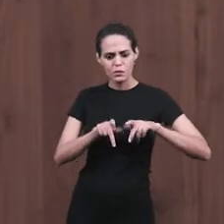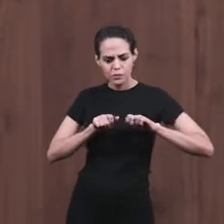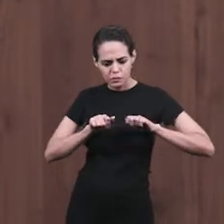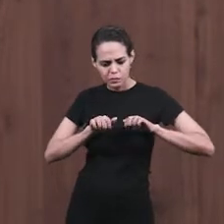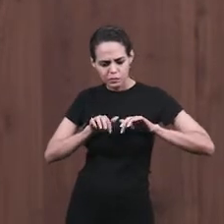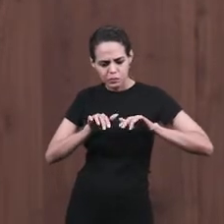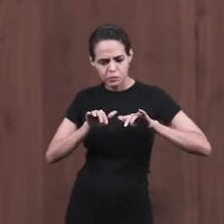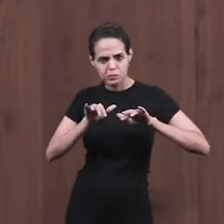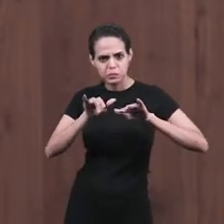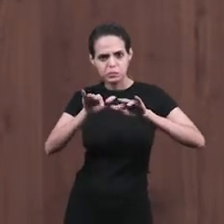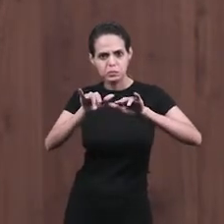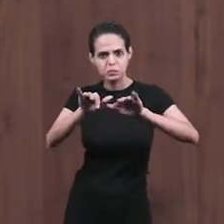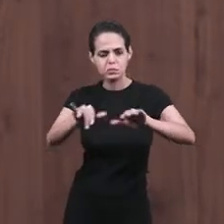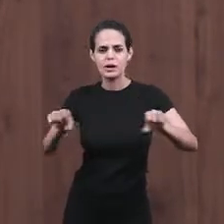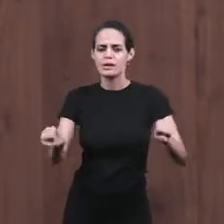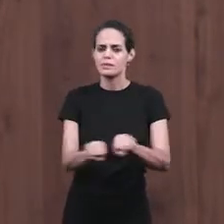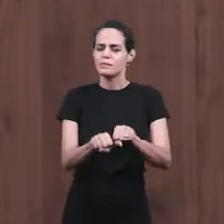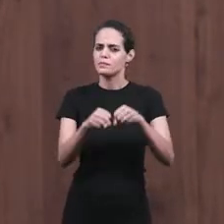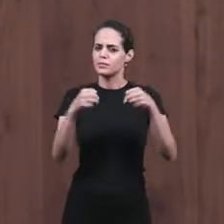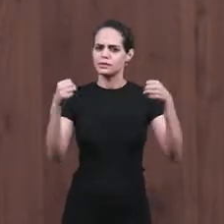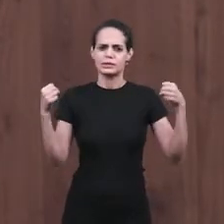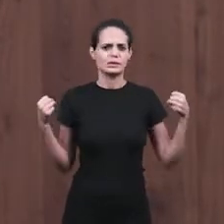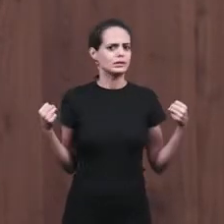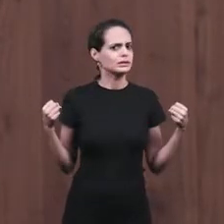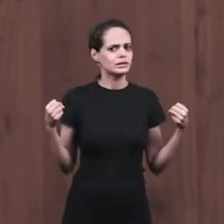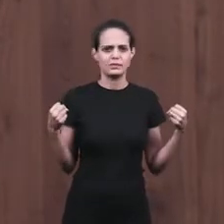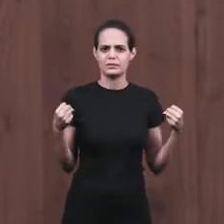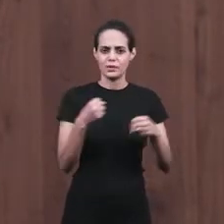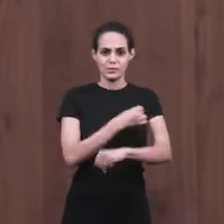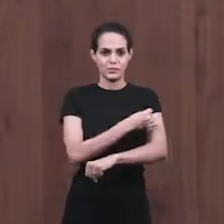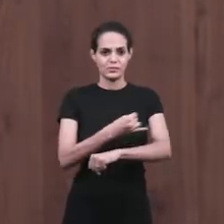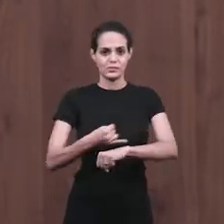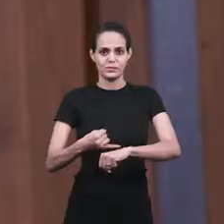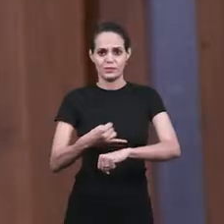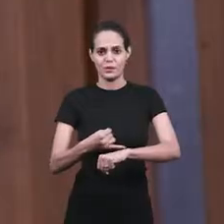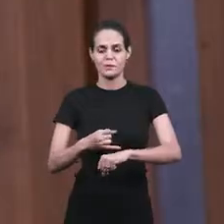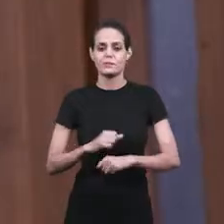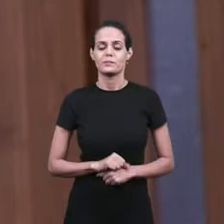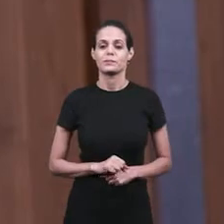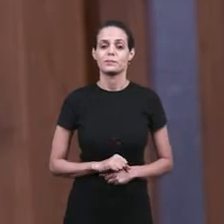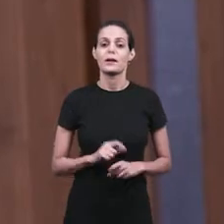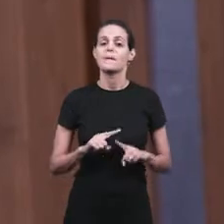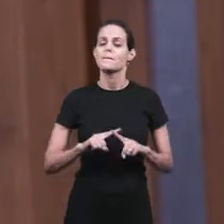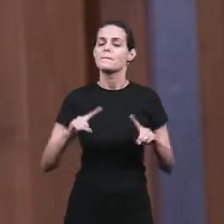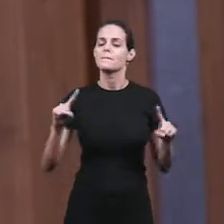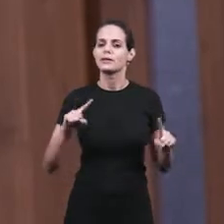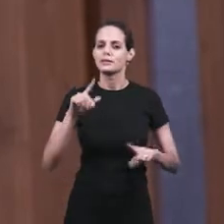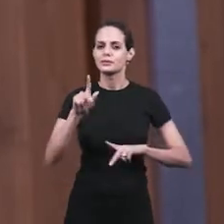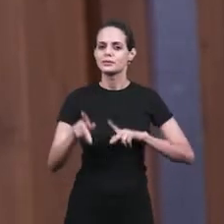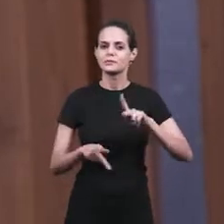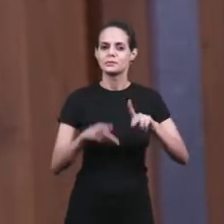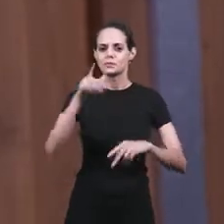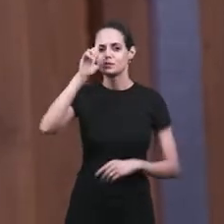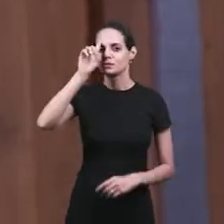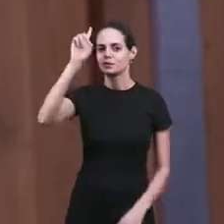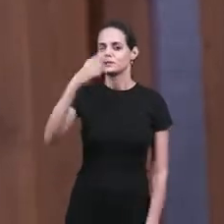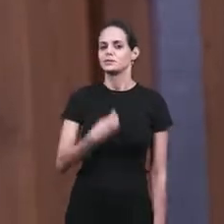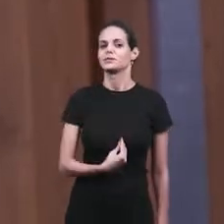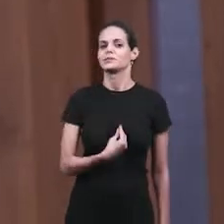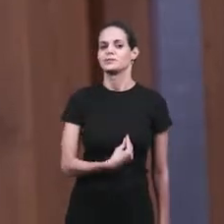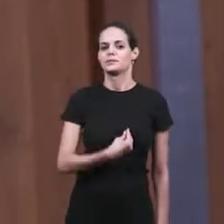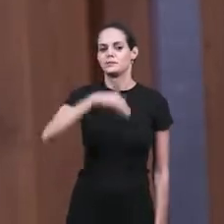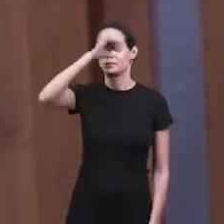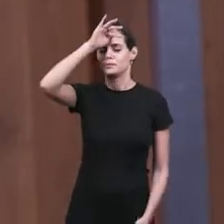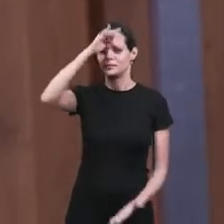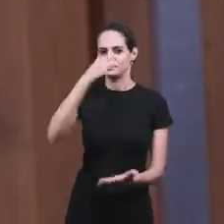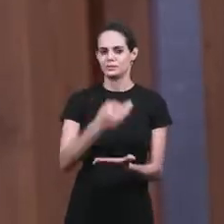pueblo atraviesen ese río? Era imposible. Pero el pueblo de Dios, él vive por fe, y